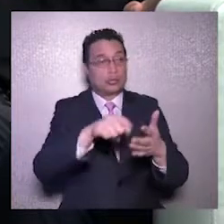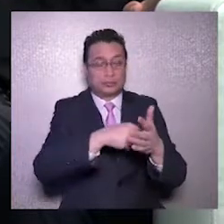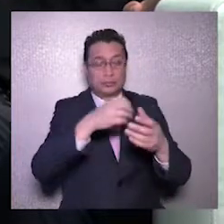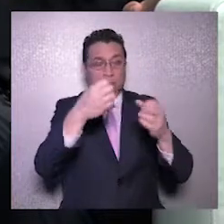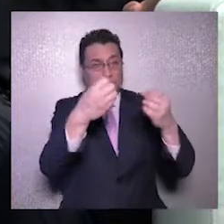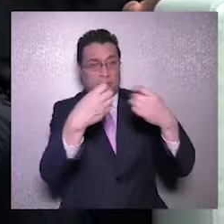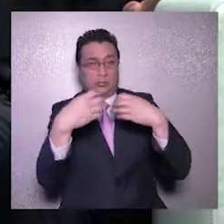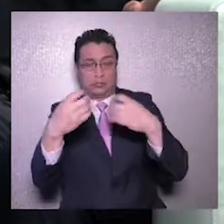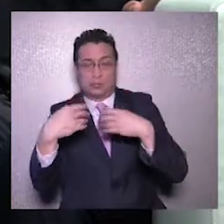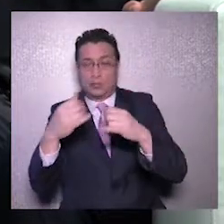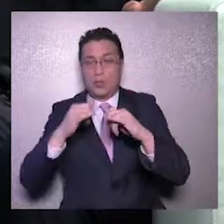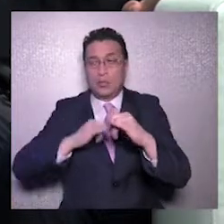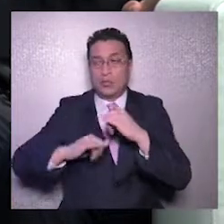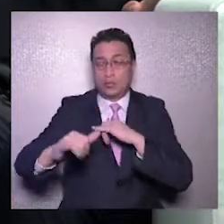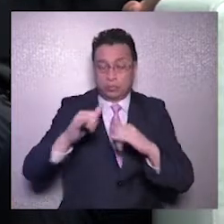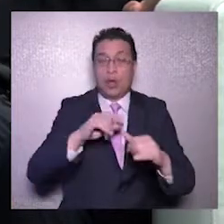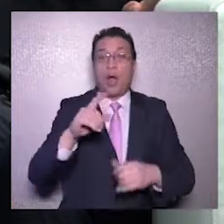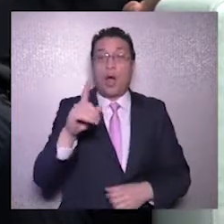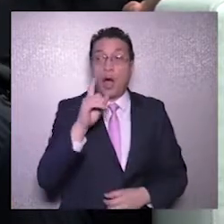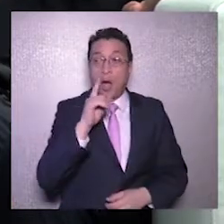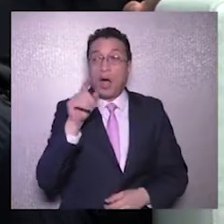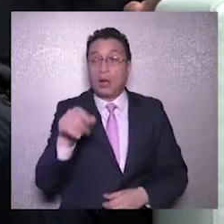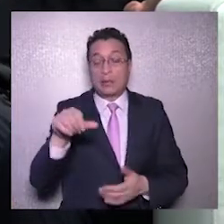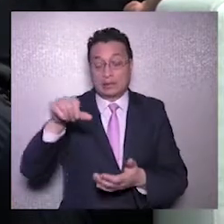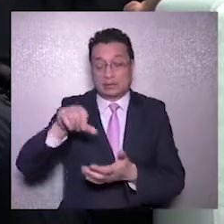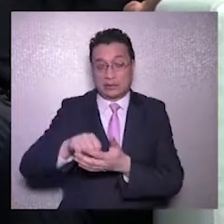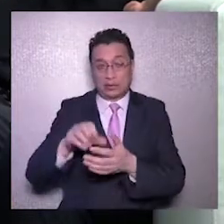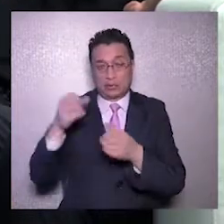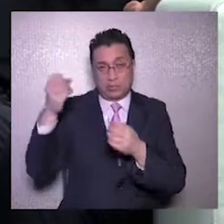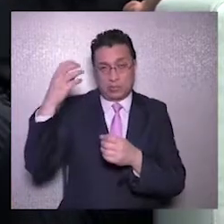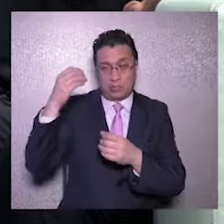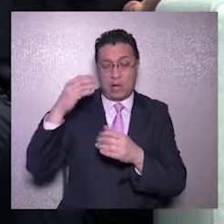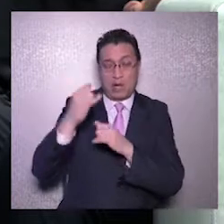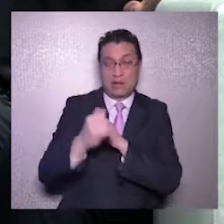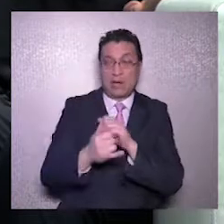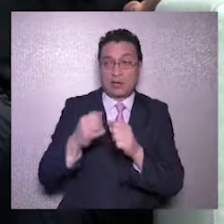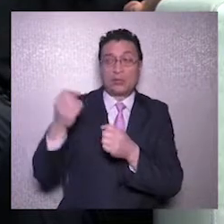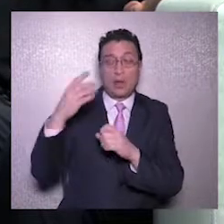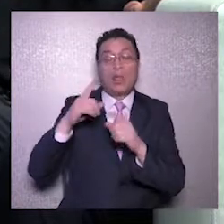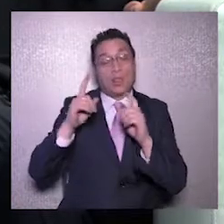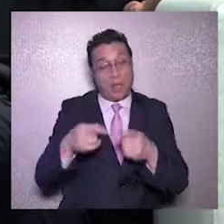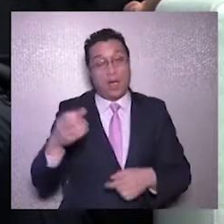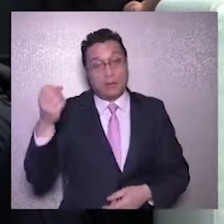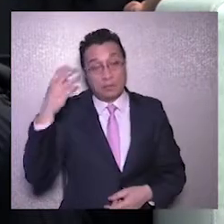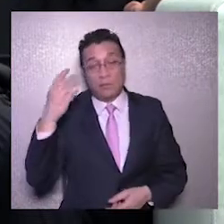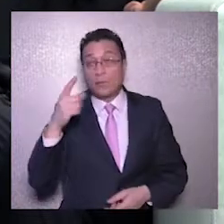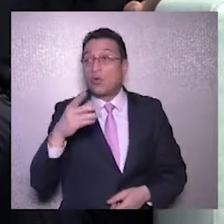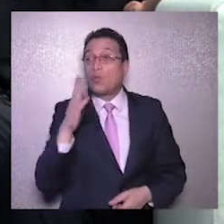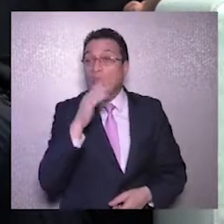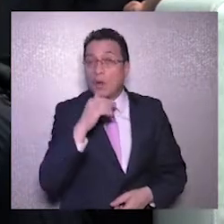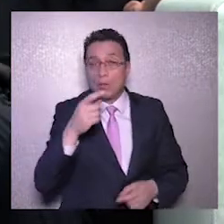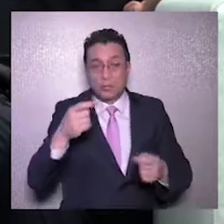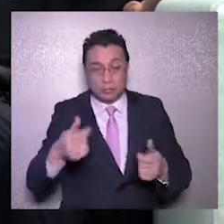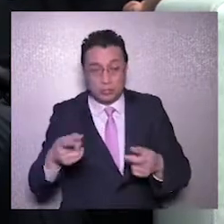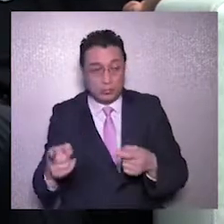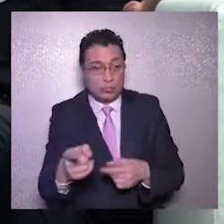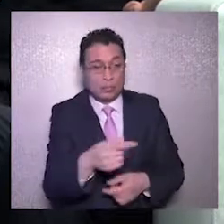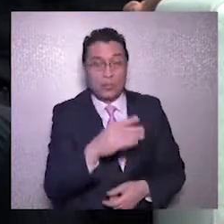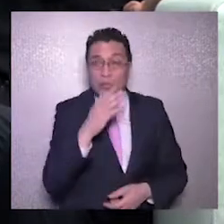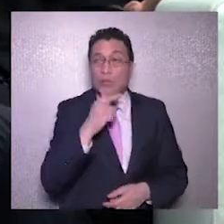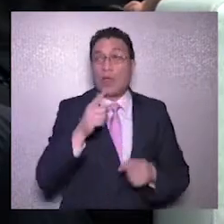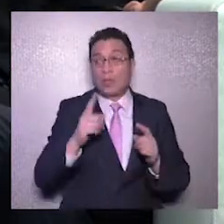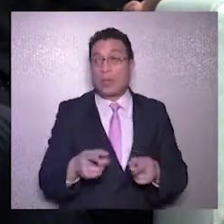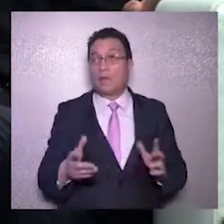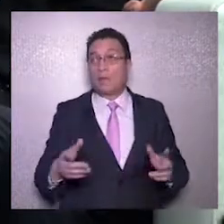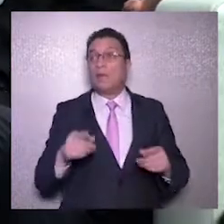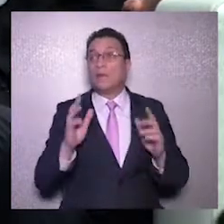capacitación en línea que existe con centros académicos internacionales, se tendrá que hacer si no existen las capacidades. Pero las capacidades están, mira este